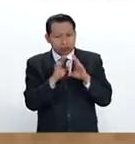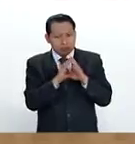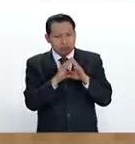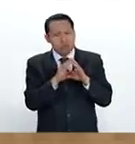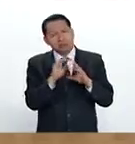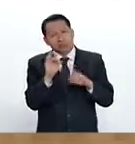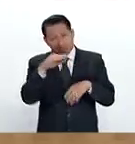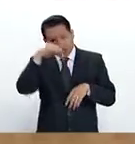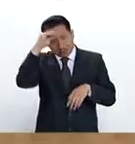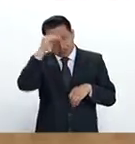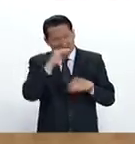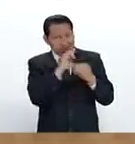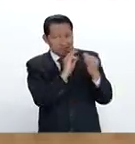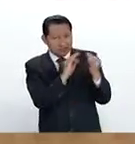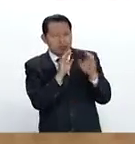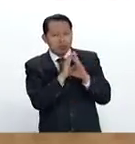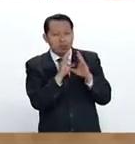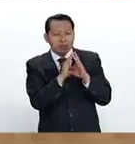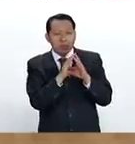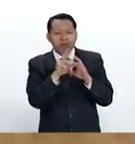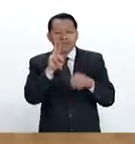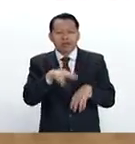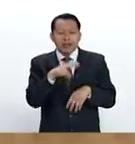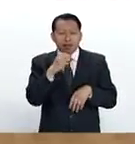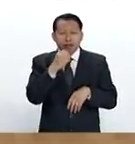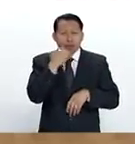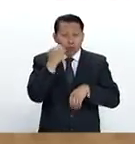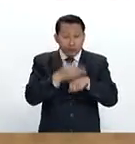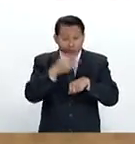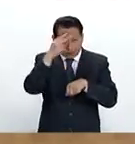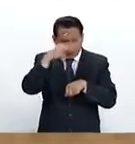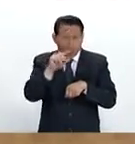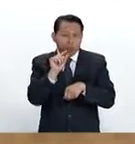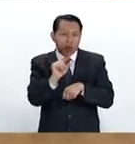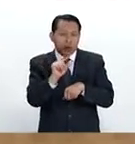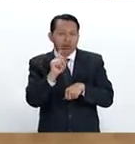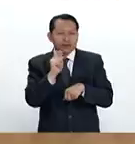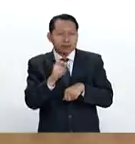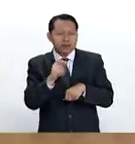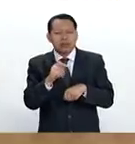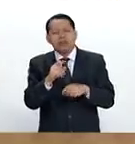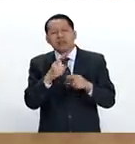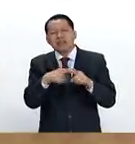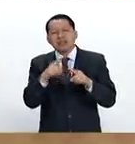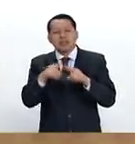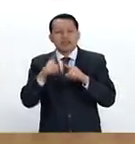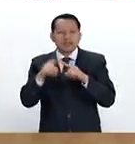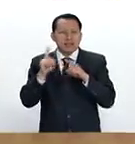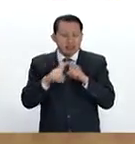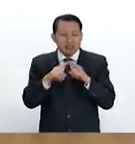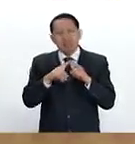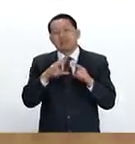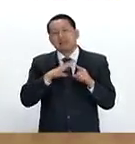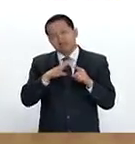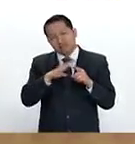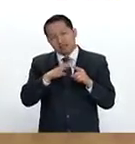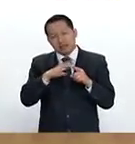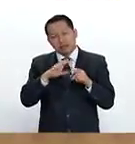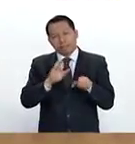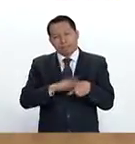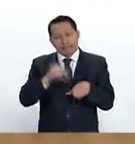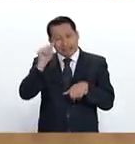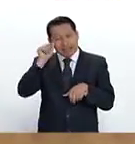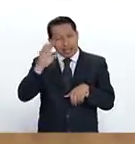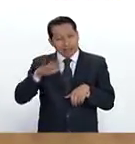que somos vecinos, hay muy pocos estudiantes mexicanos en Estados Unidos, hay mucho más estudiantes de países muy lejanos, principalmente